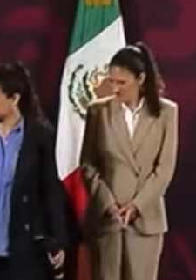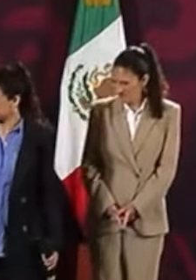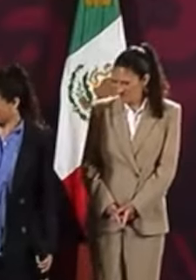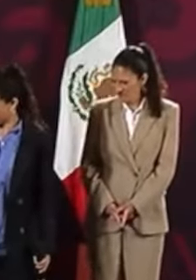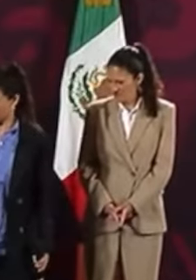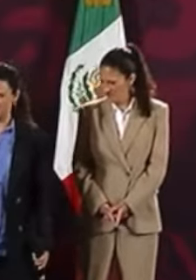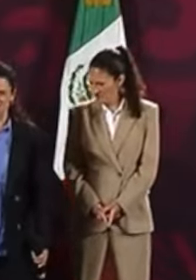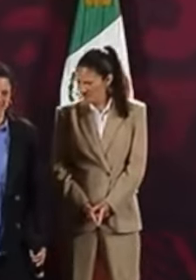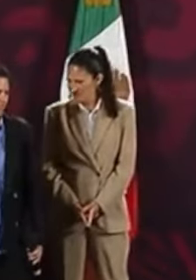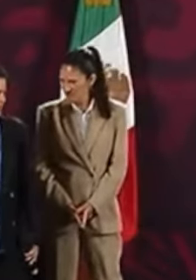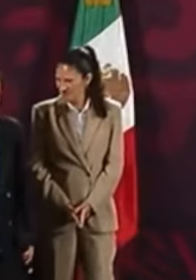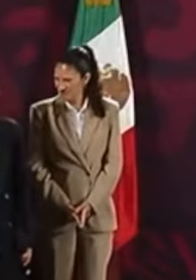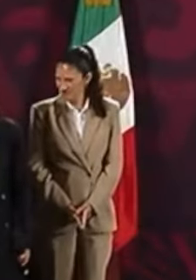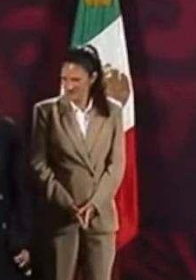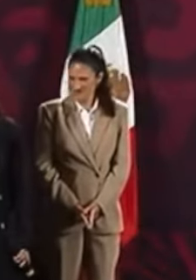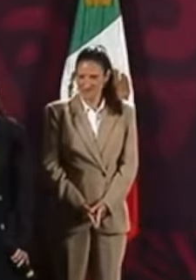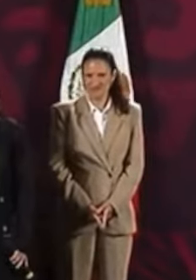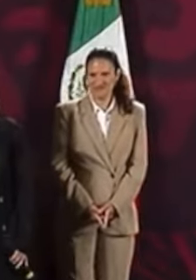Gracias.